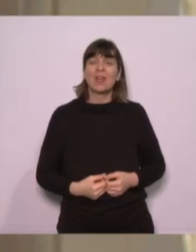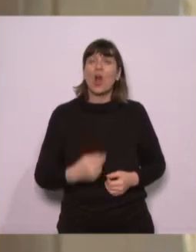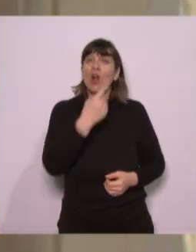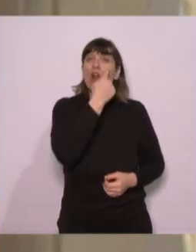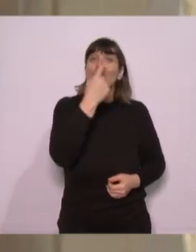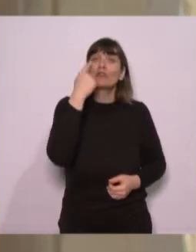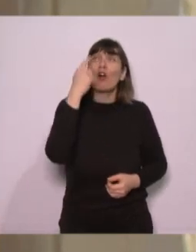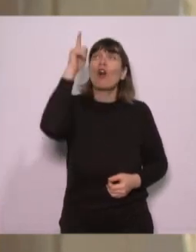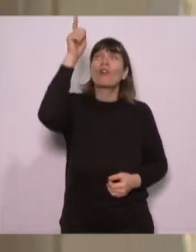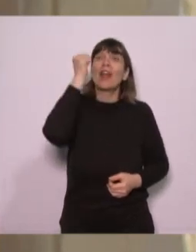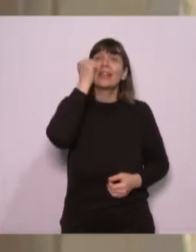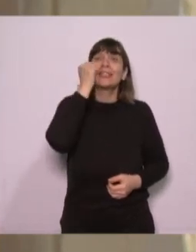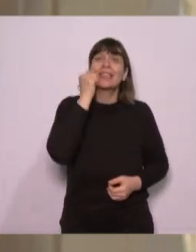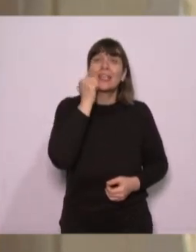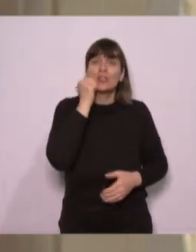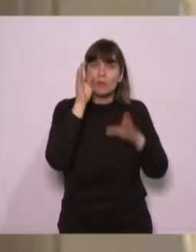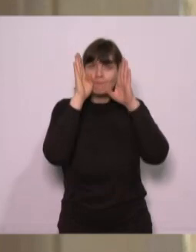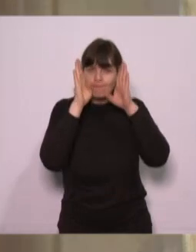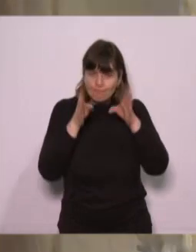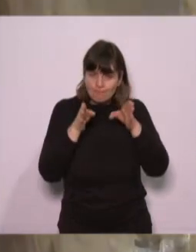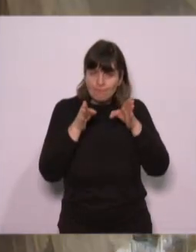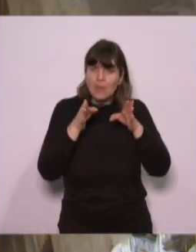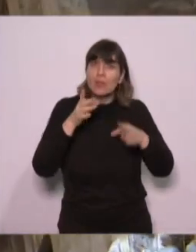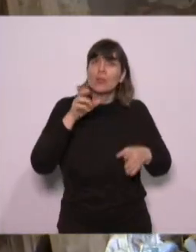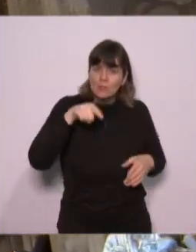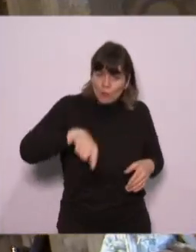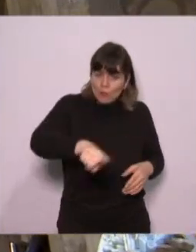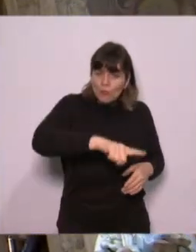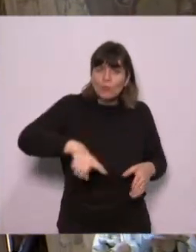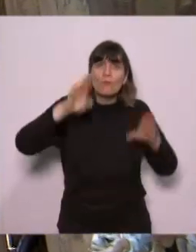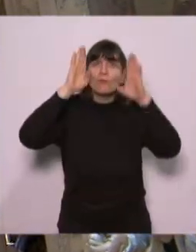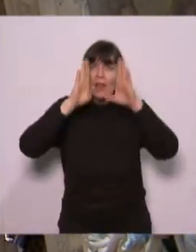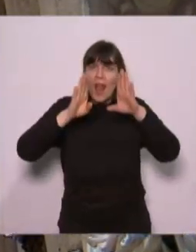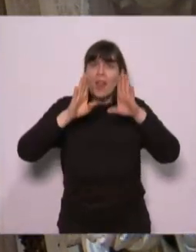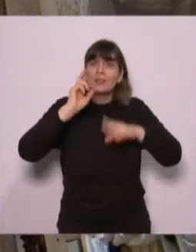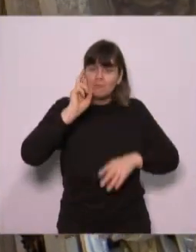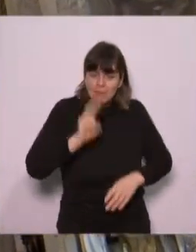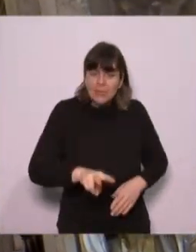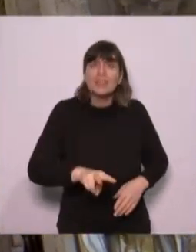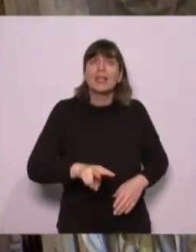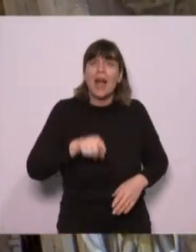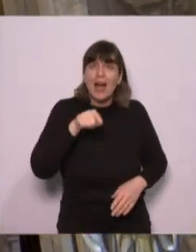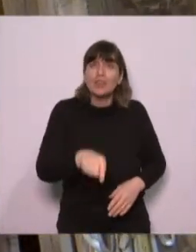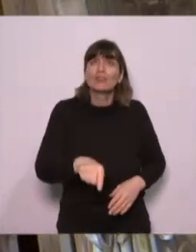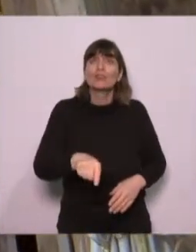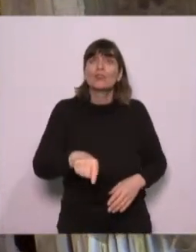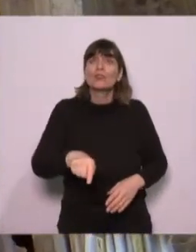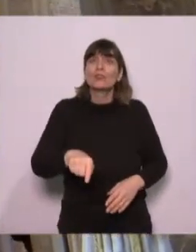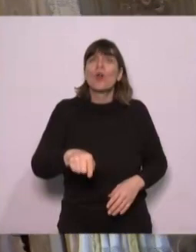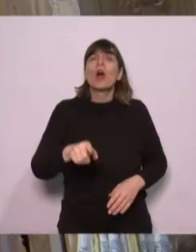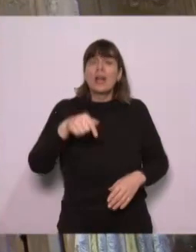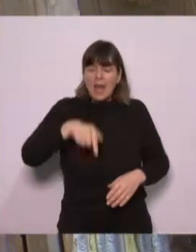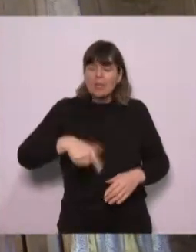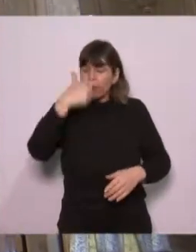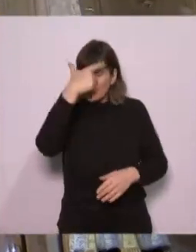Los ojos del Señor están sobre esos fieles, sobre los